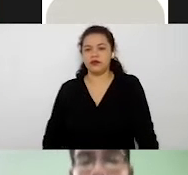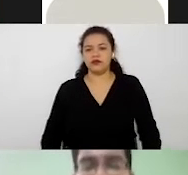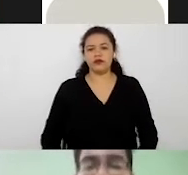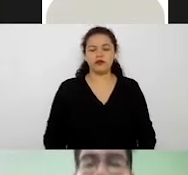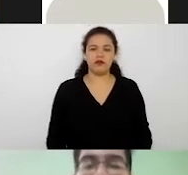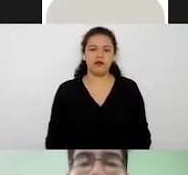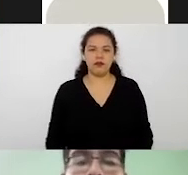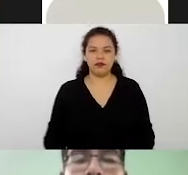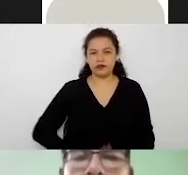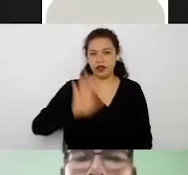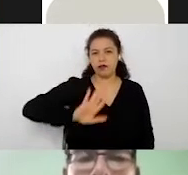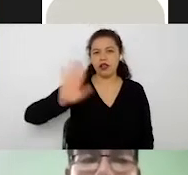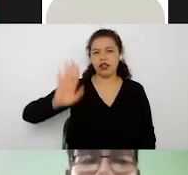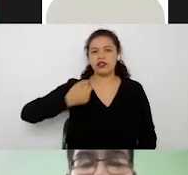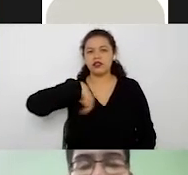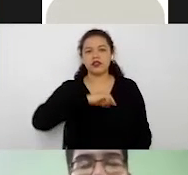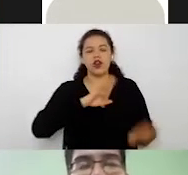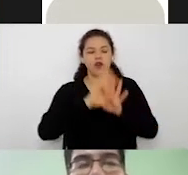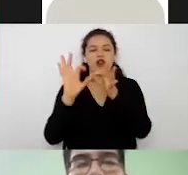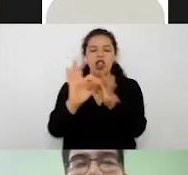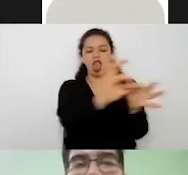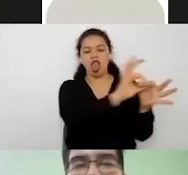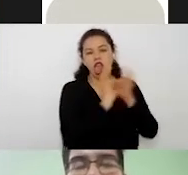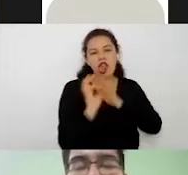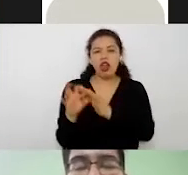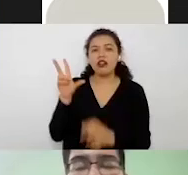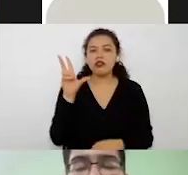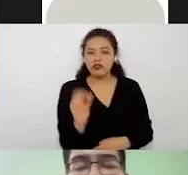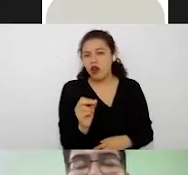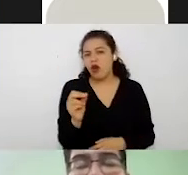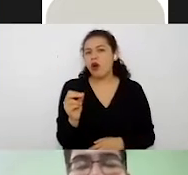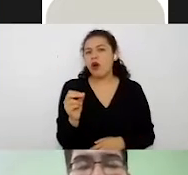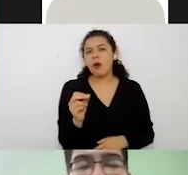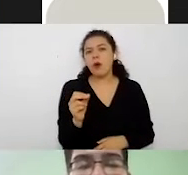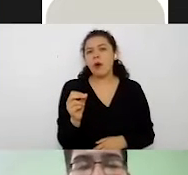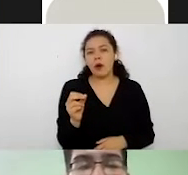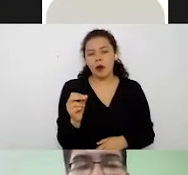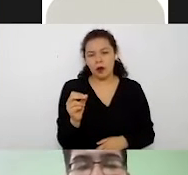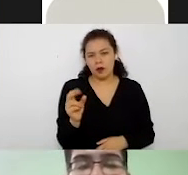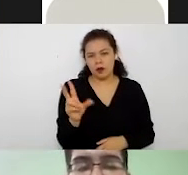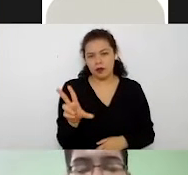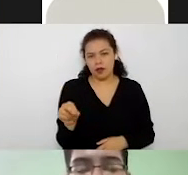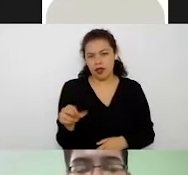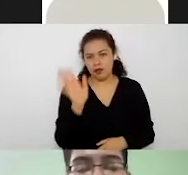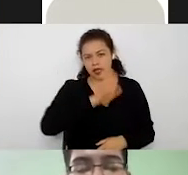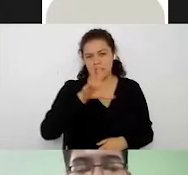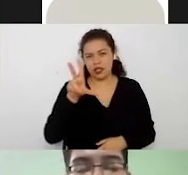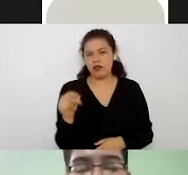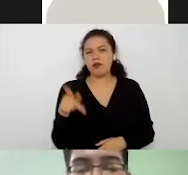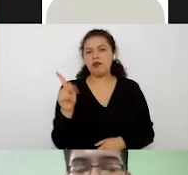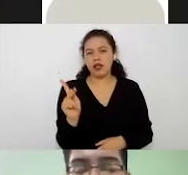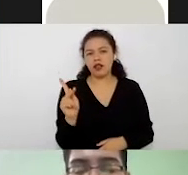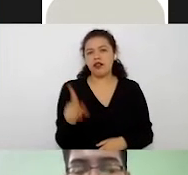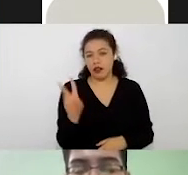pareciera que somos ajenos y que las brigadas no tienen mucha relación entre ellas, pero